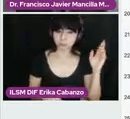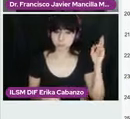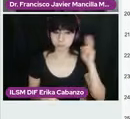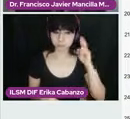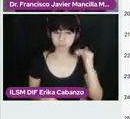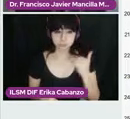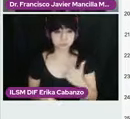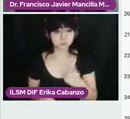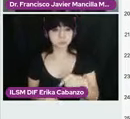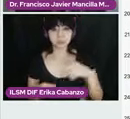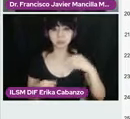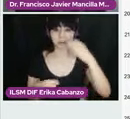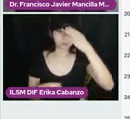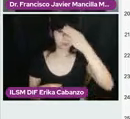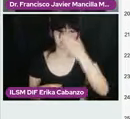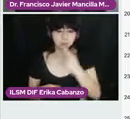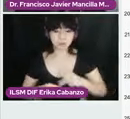cursando